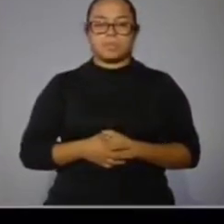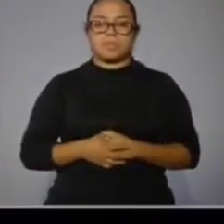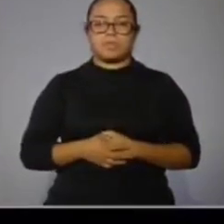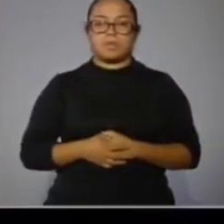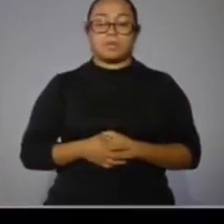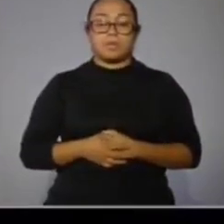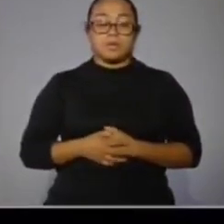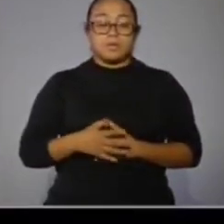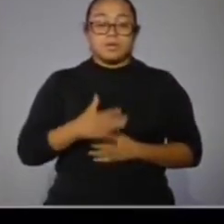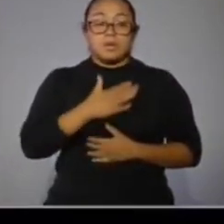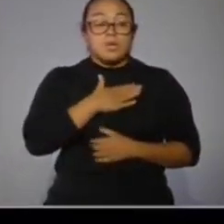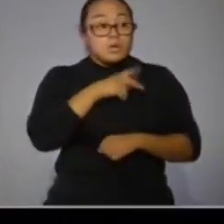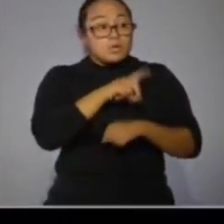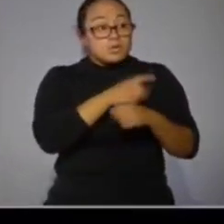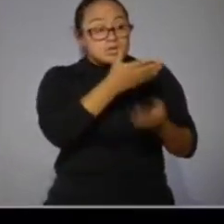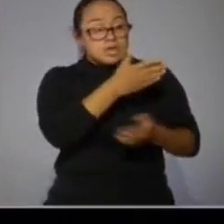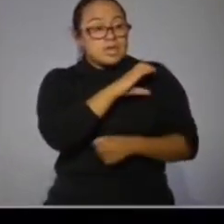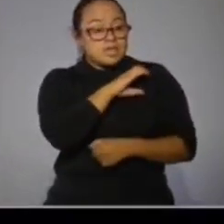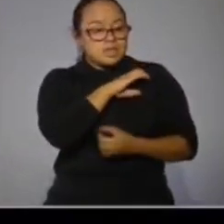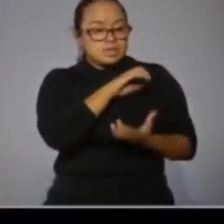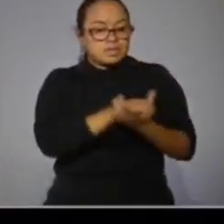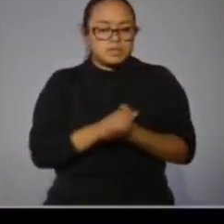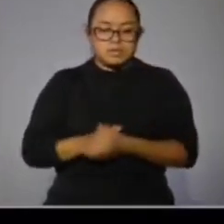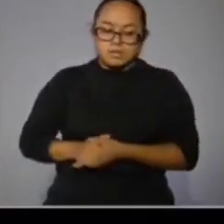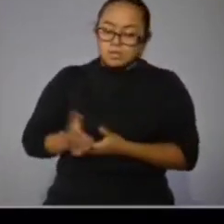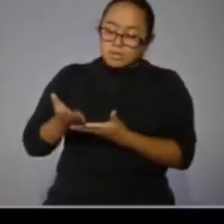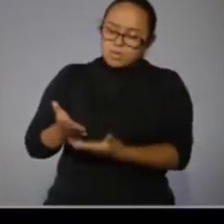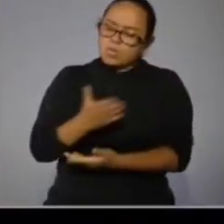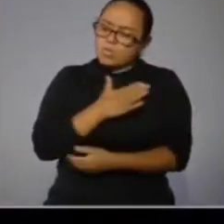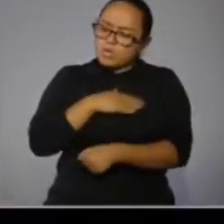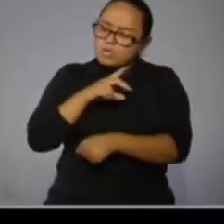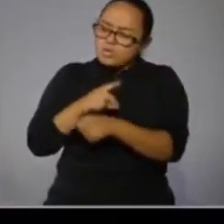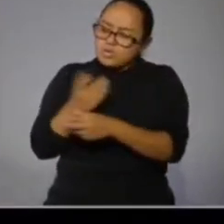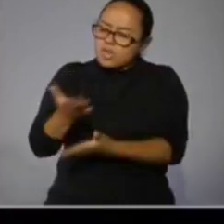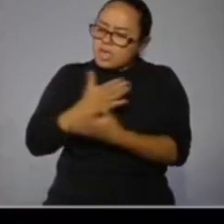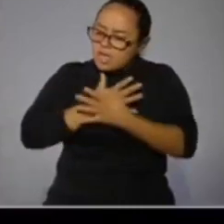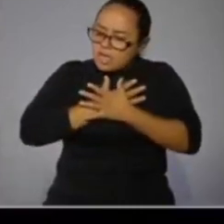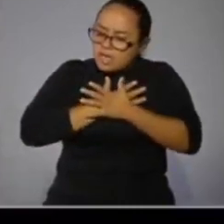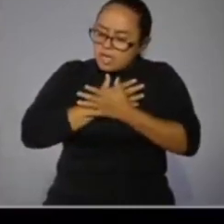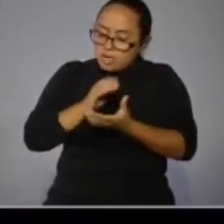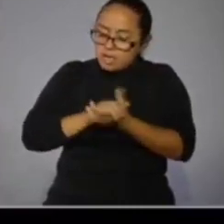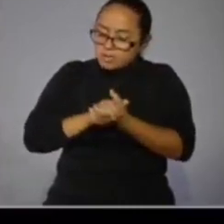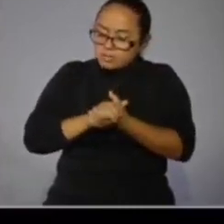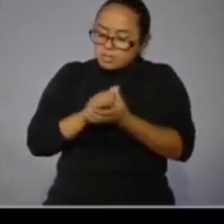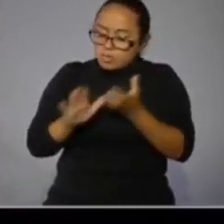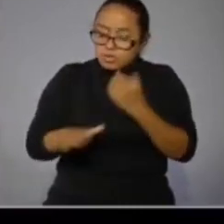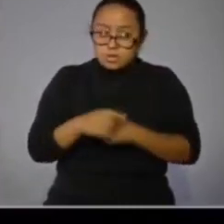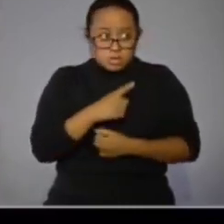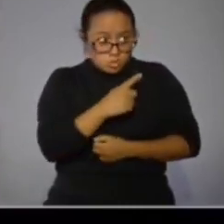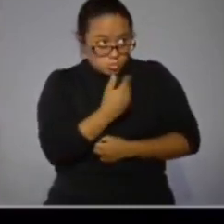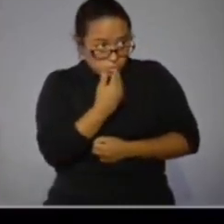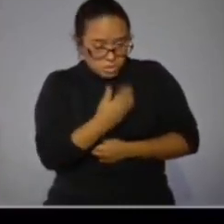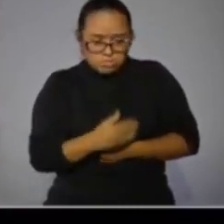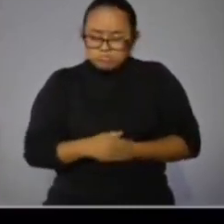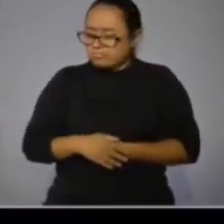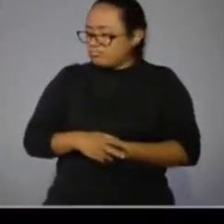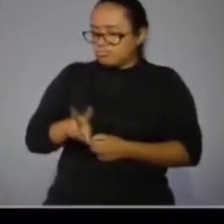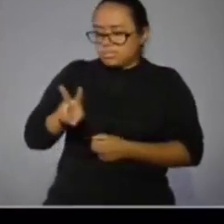Buenos días, querido esposo. Buenos días, amada esposa. ¿Te encuentras bien? No tanto.